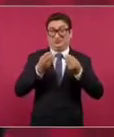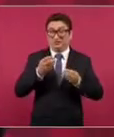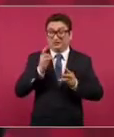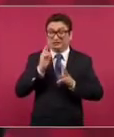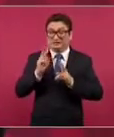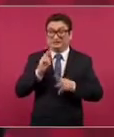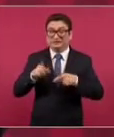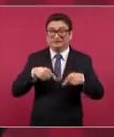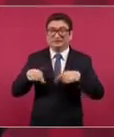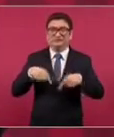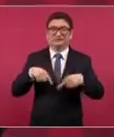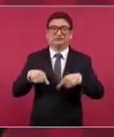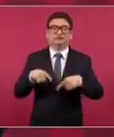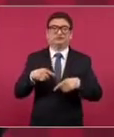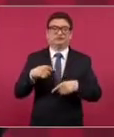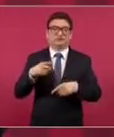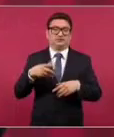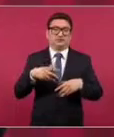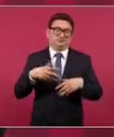para